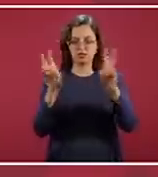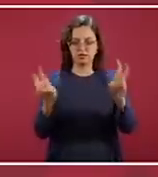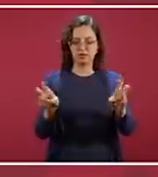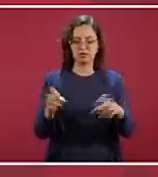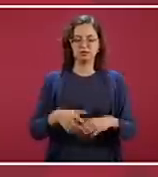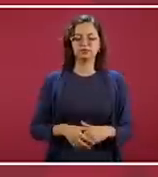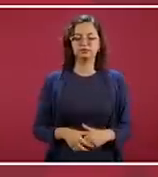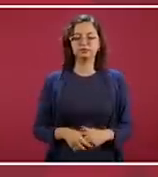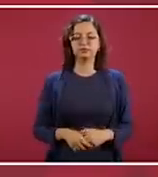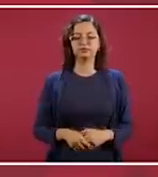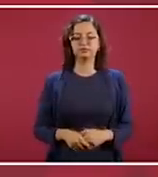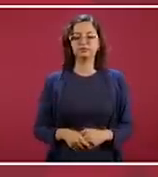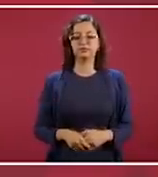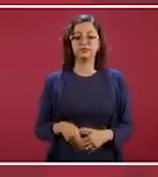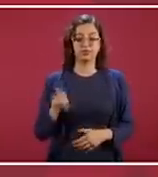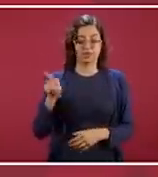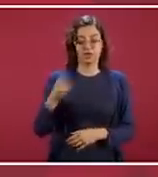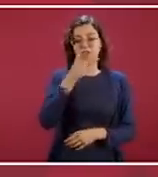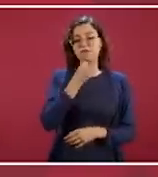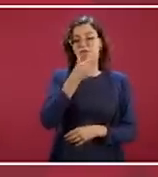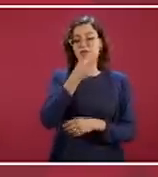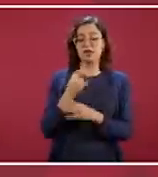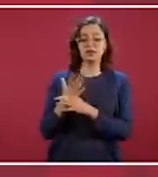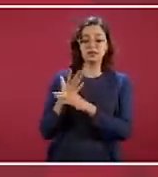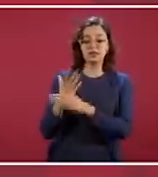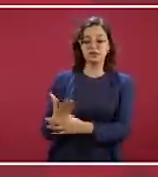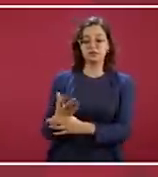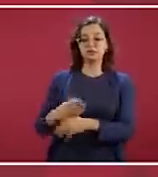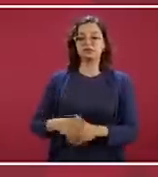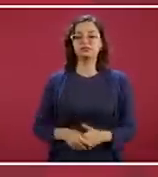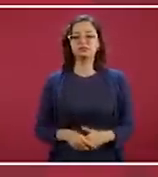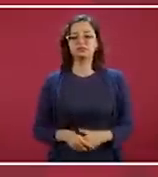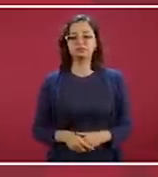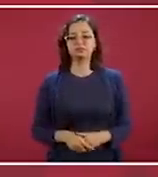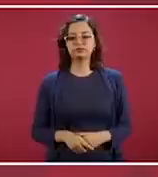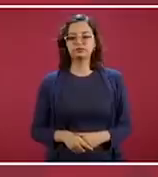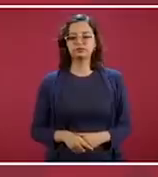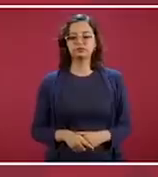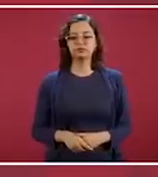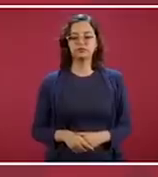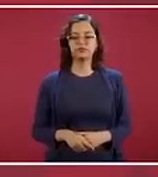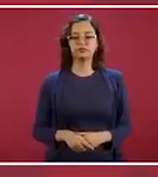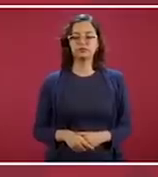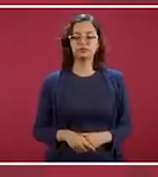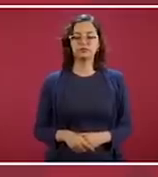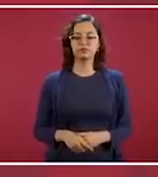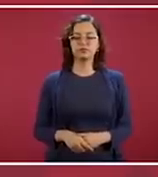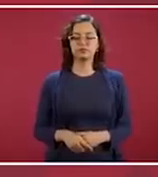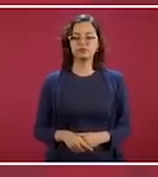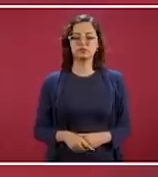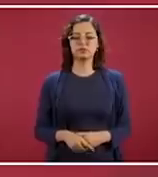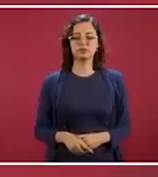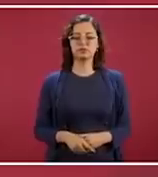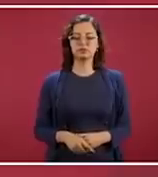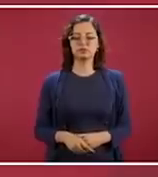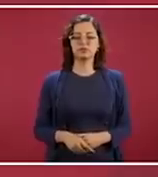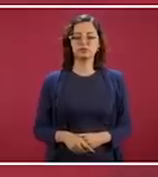pasaje. Decía que no era lo mismo un presidente